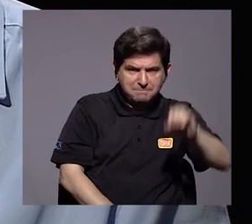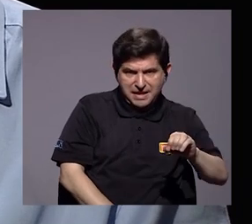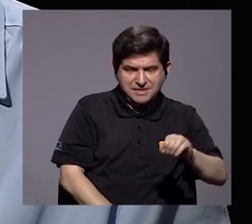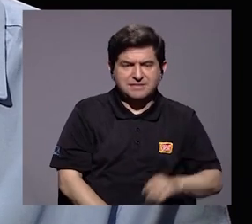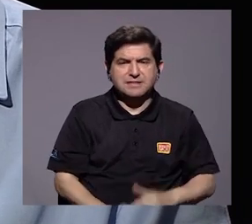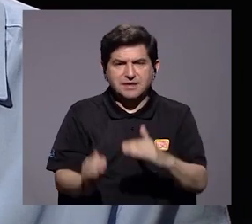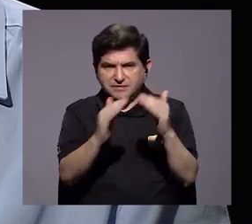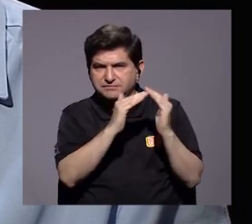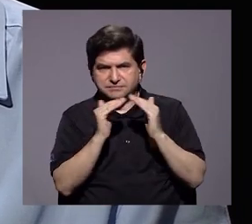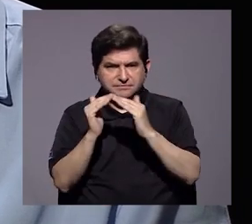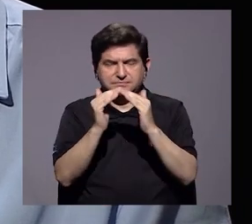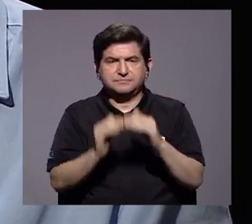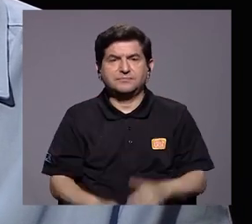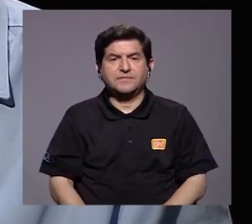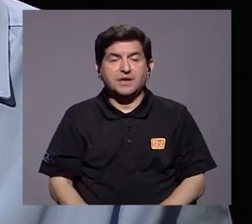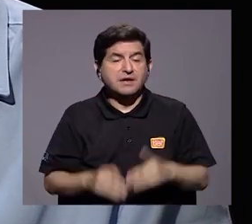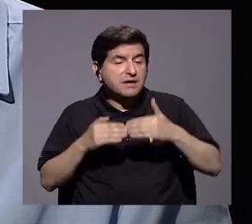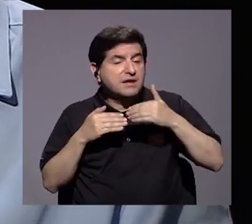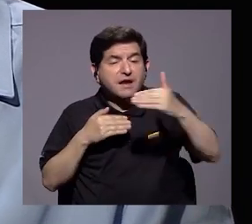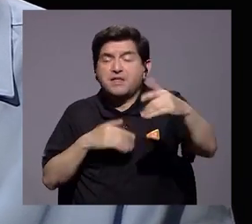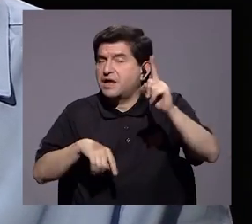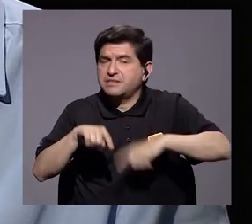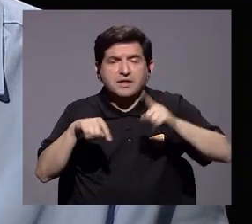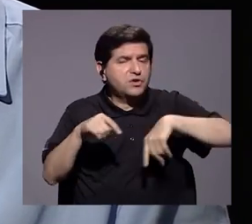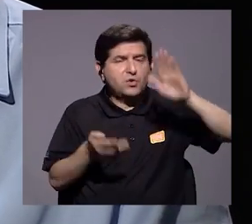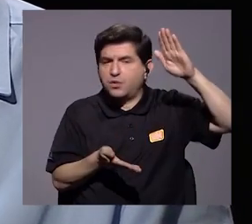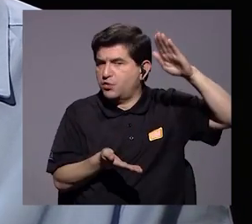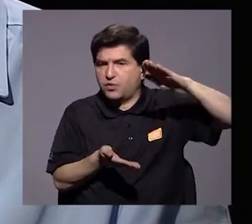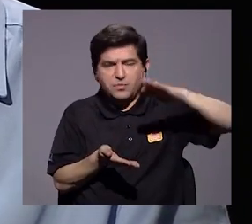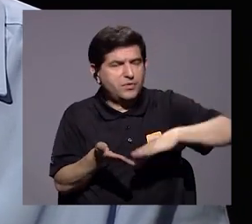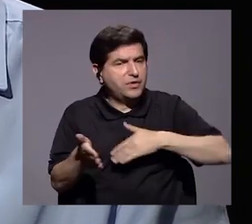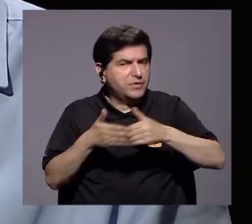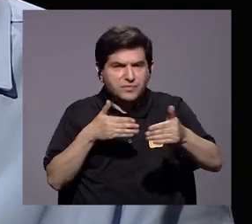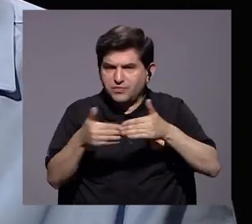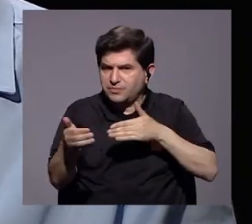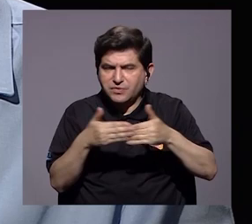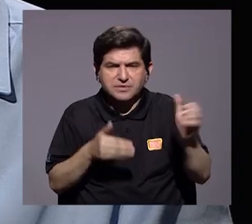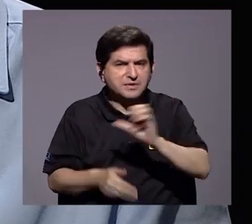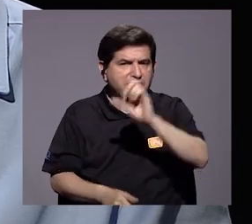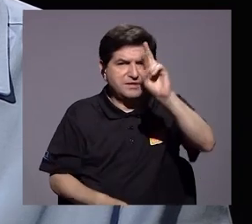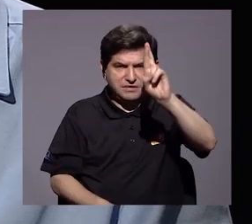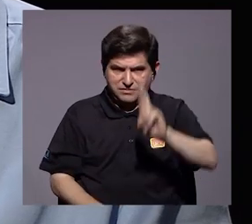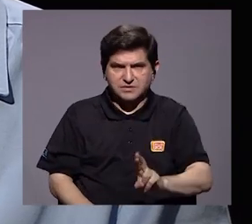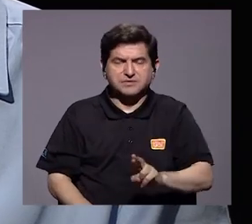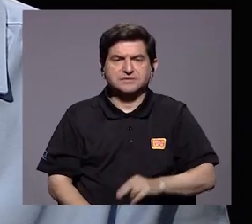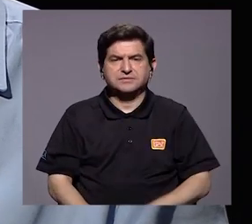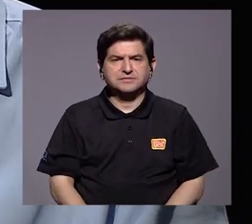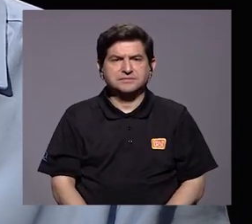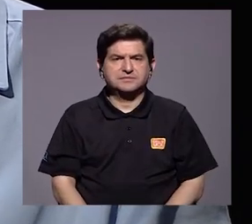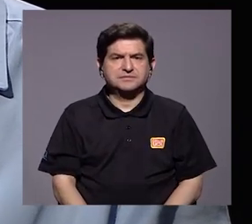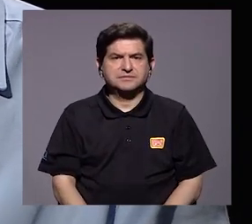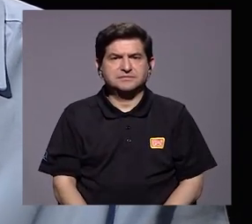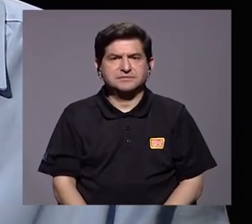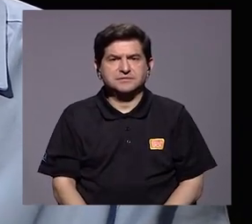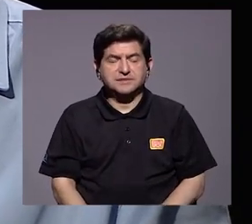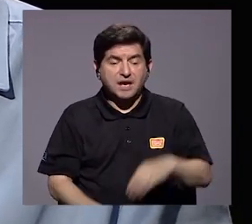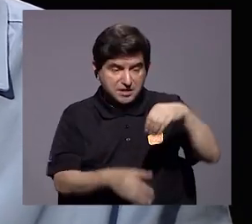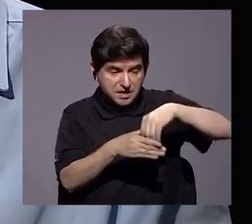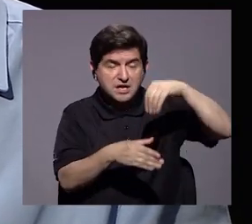20 por ciento de la población y a partir de ahí no logramos reducirla a pesar de que costa rica